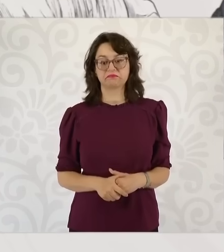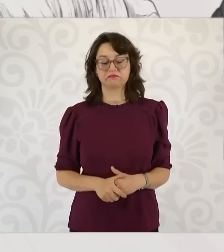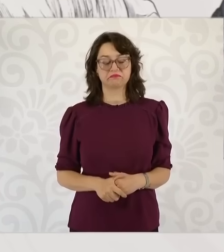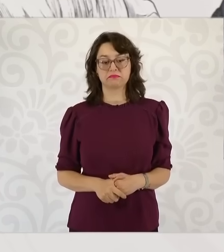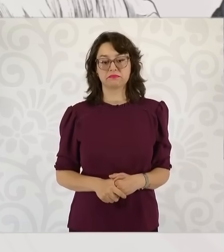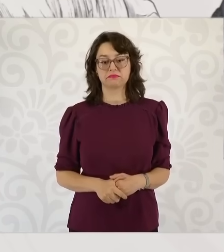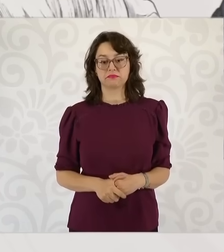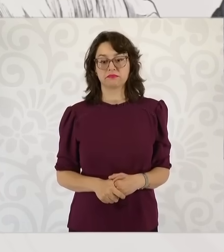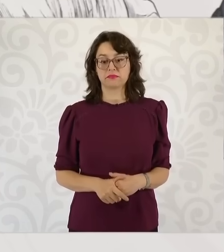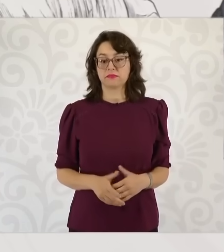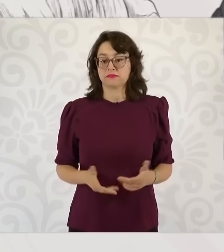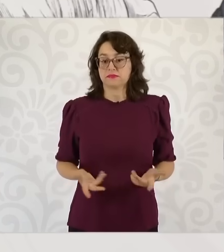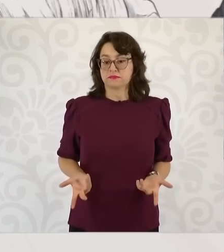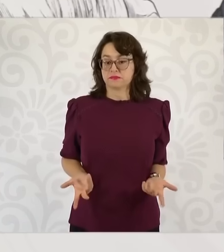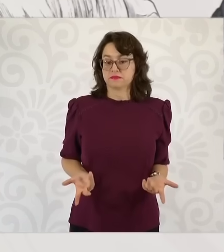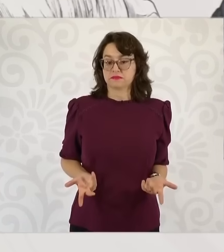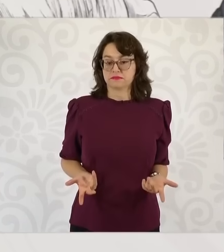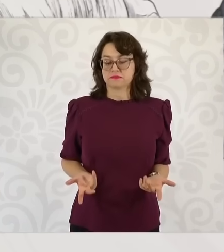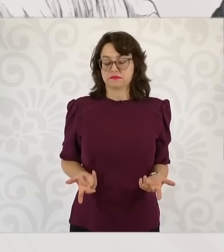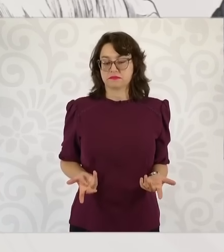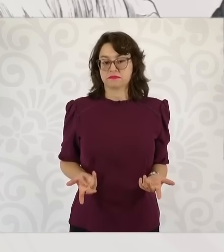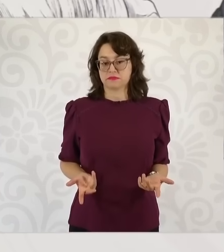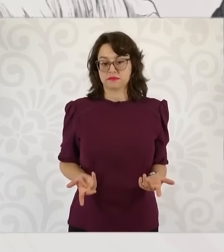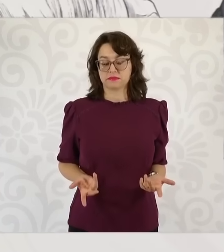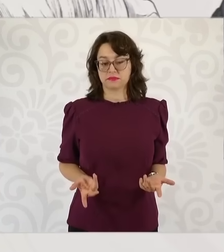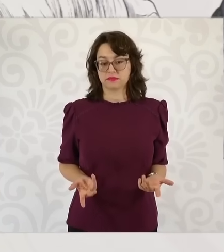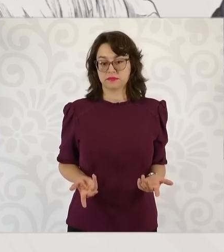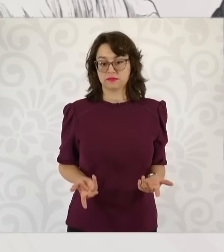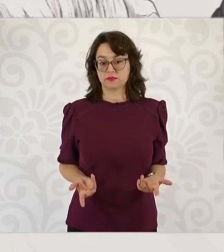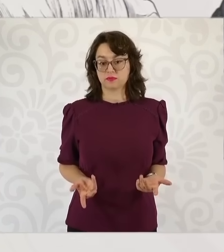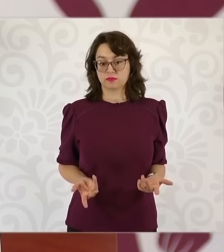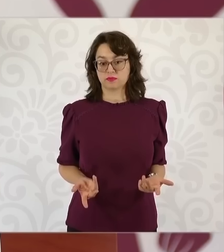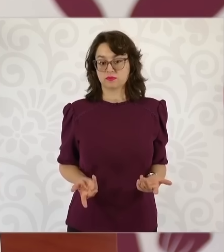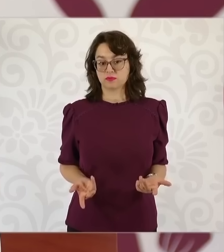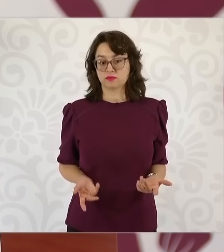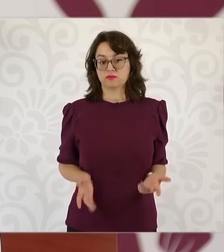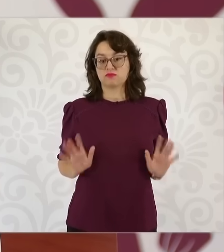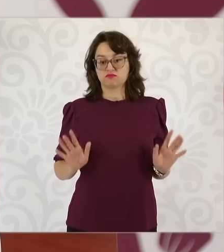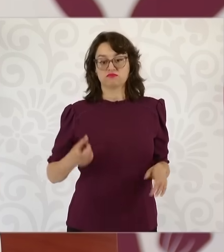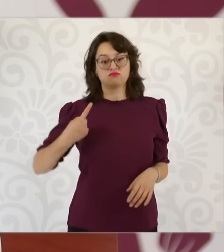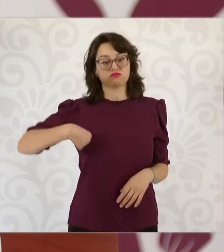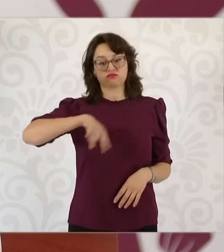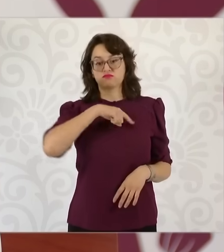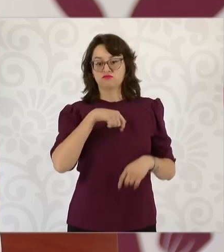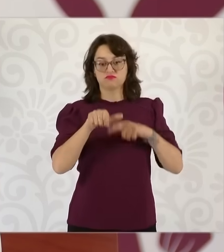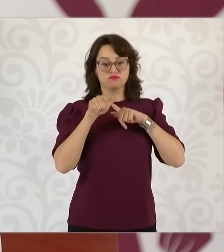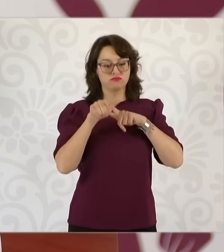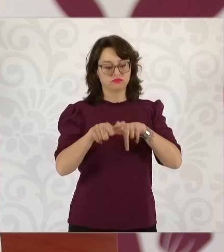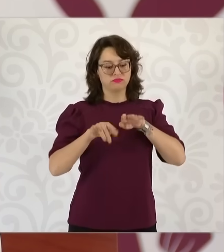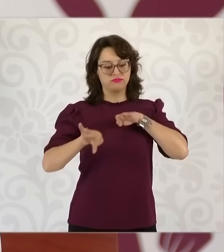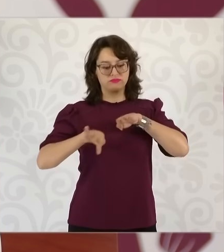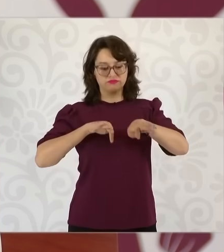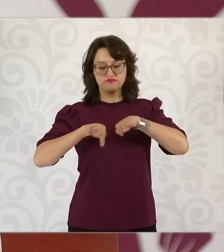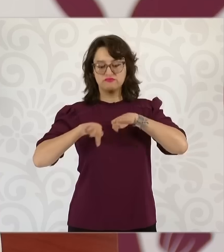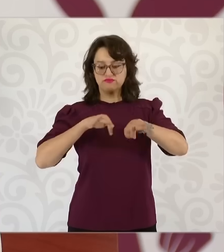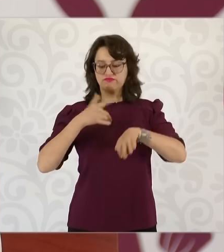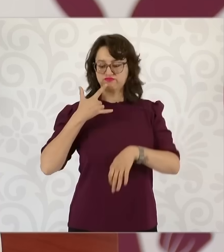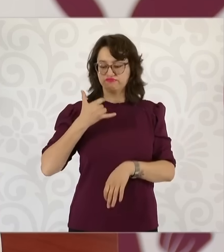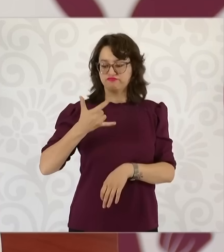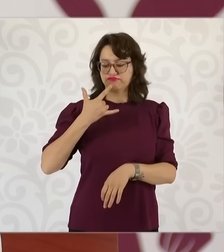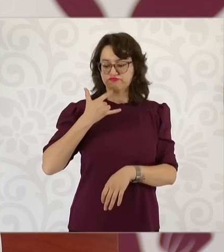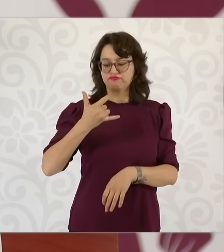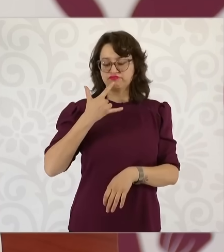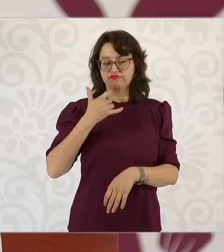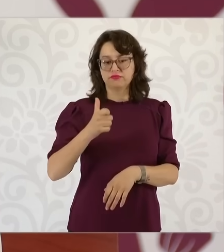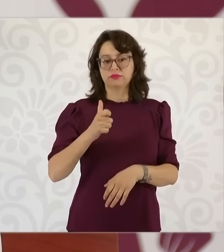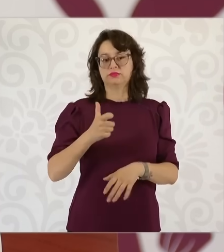Entonces, vamos a hacer todo nuestro trabajo en el marco de las leyes